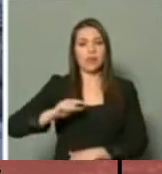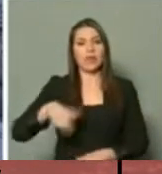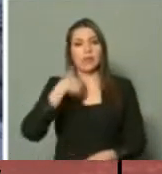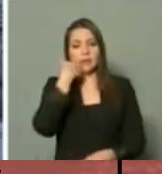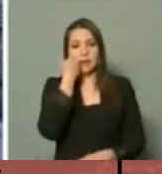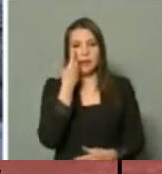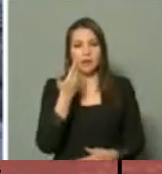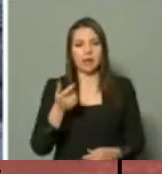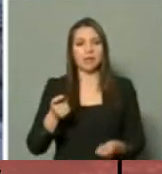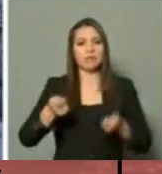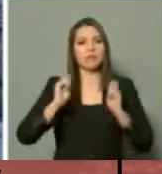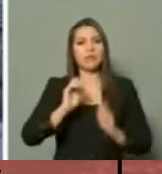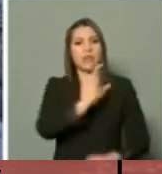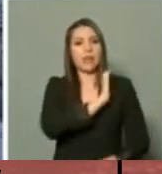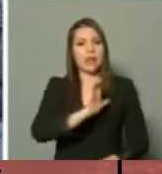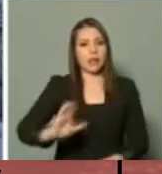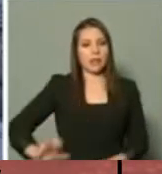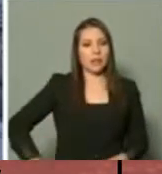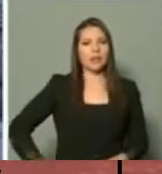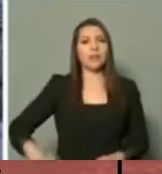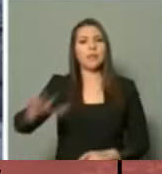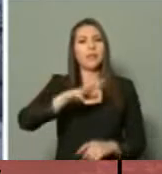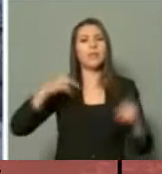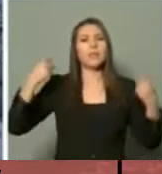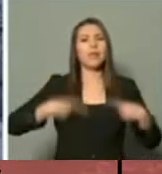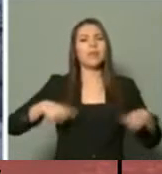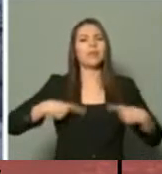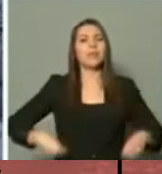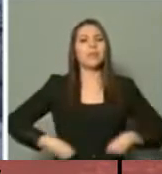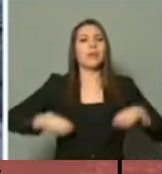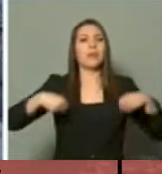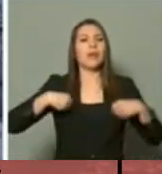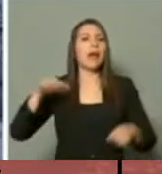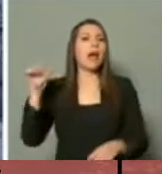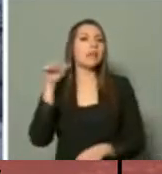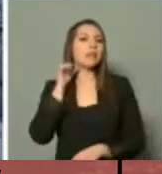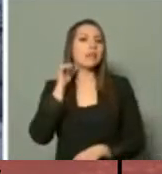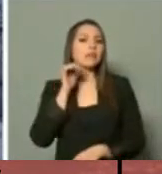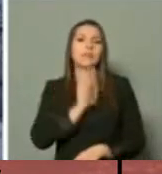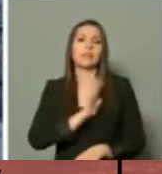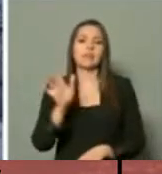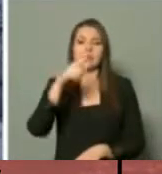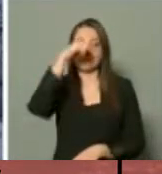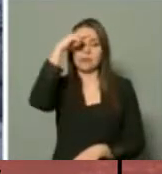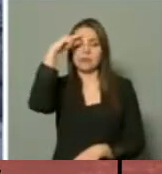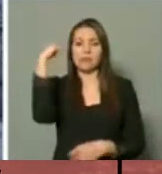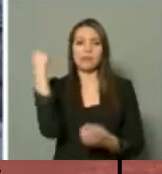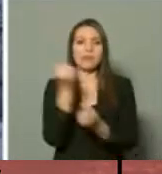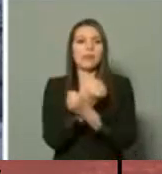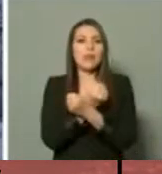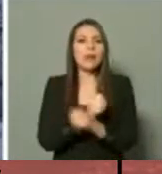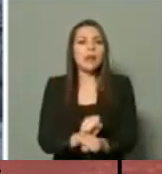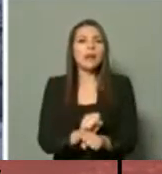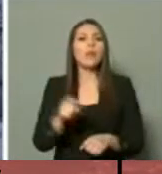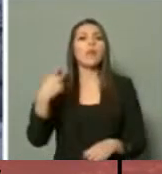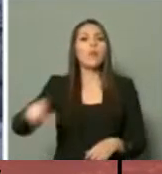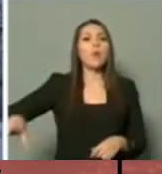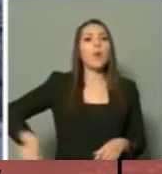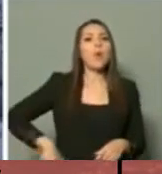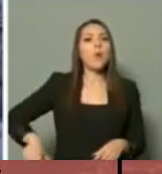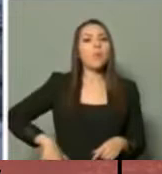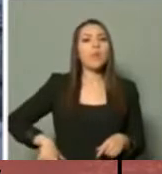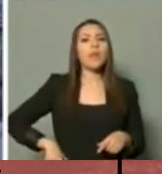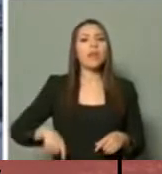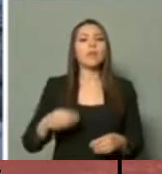ciertamente ya los habitantes de este Azcapotzalco estamos hartos de las pocas y pobres políticas que han implementado